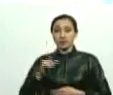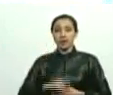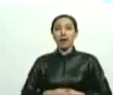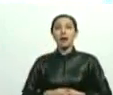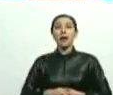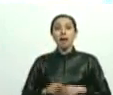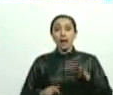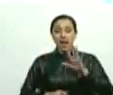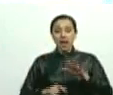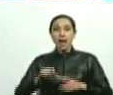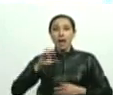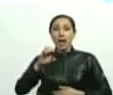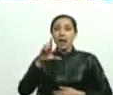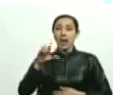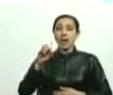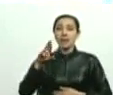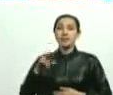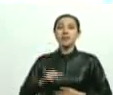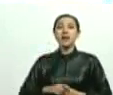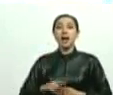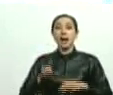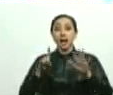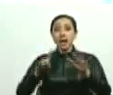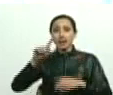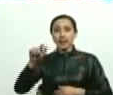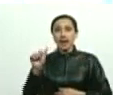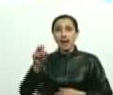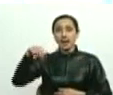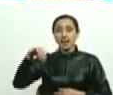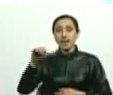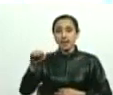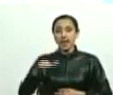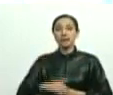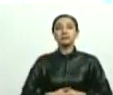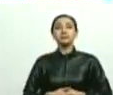Heredia, Tania Díaz, Francisco Amelías,